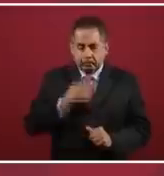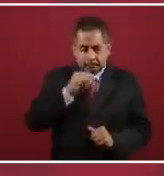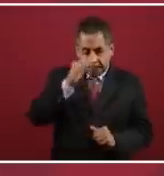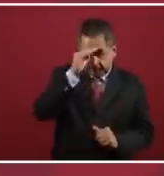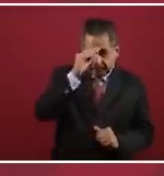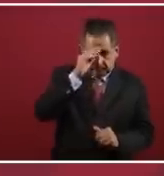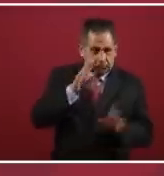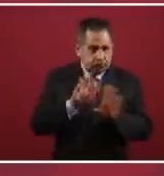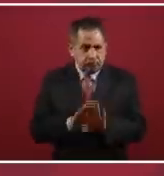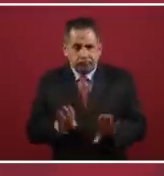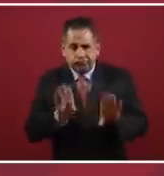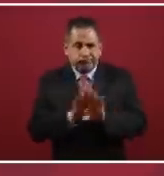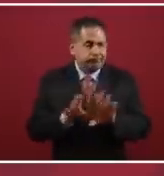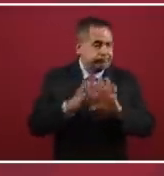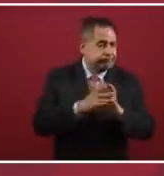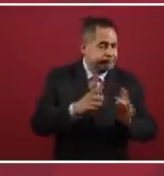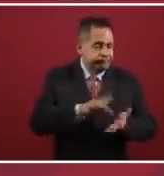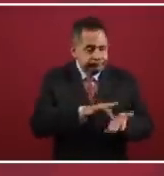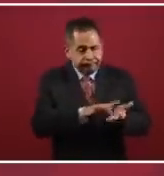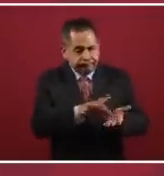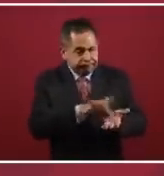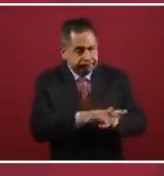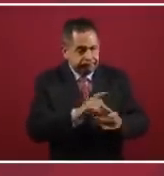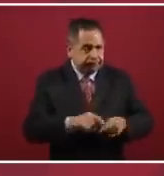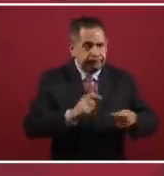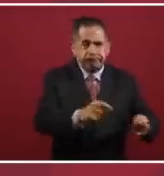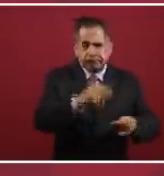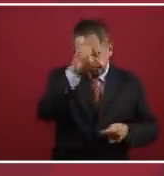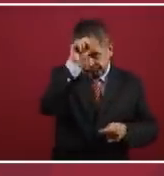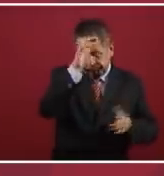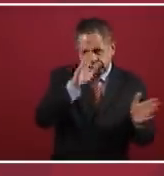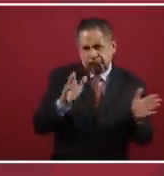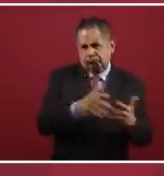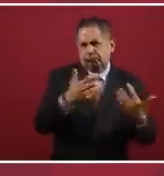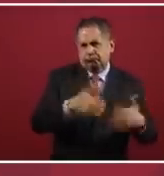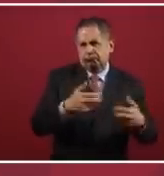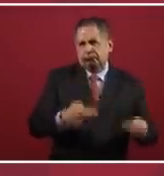buscando apoyar a pequeños mineros